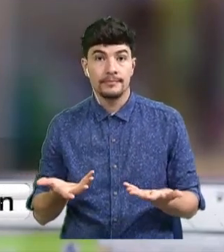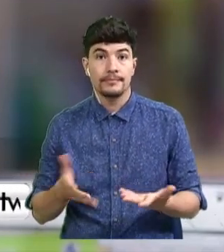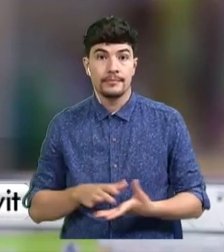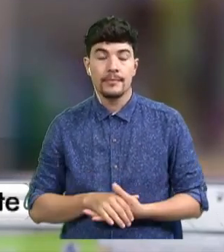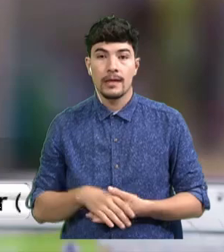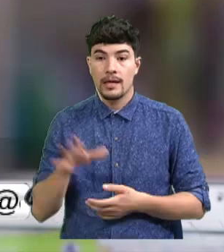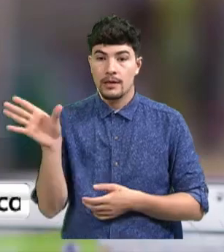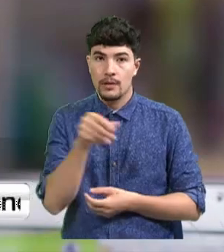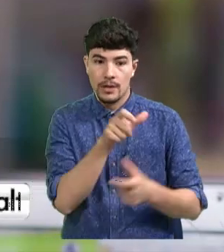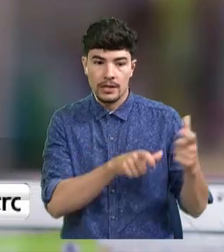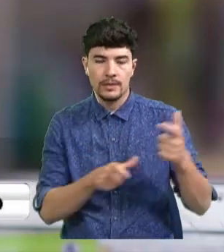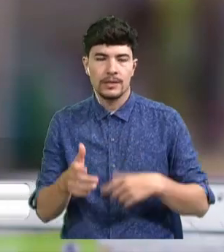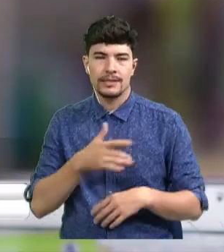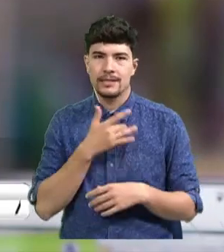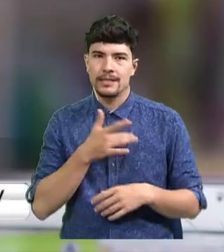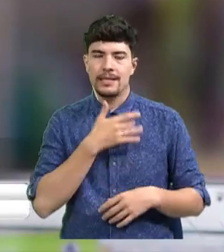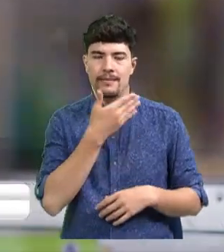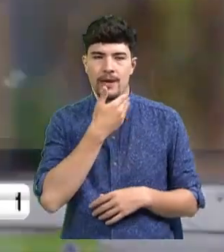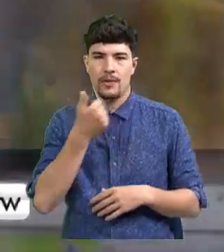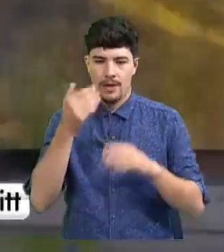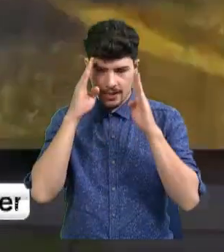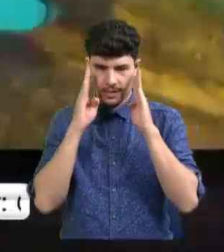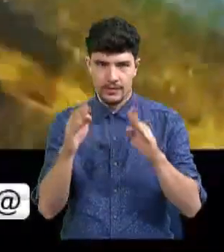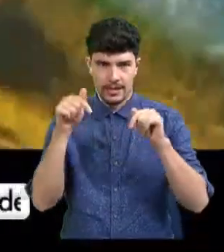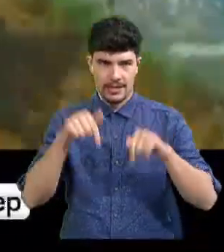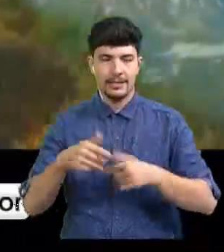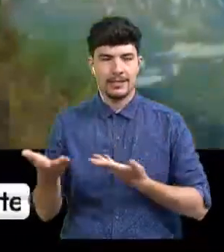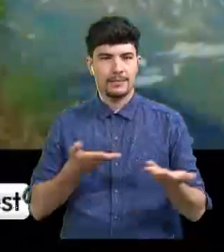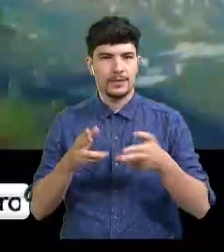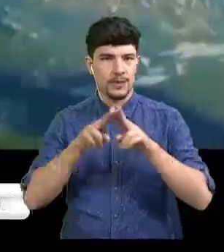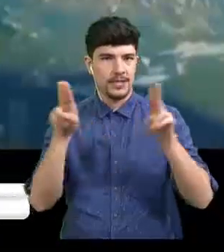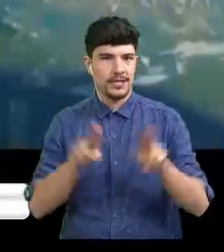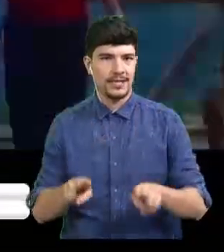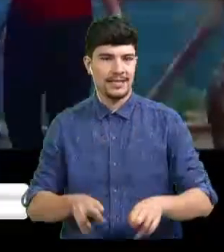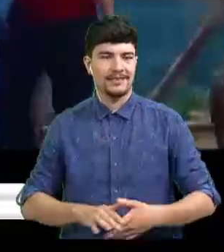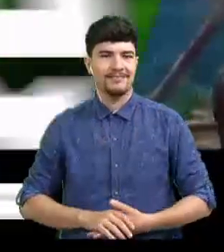y que los clientes se sientan mejor atendidos.